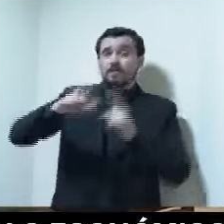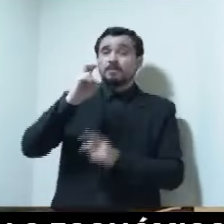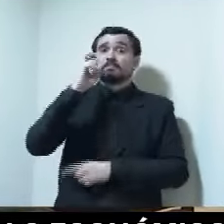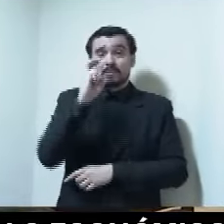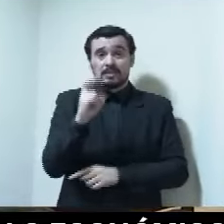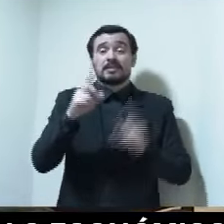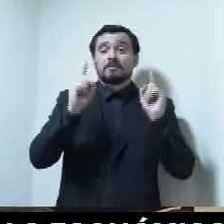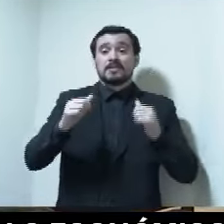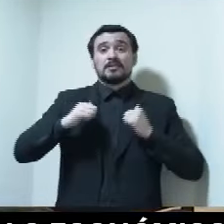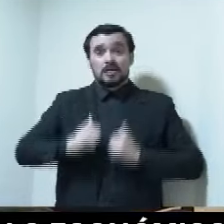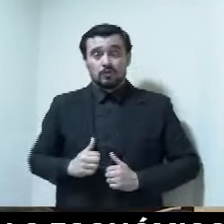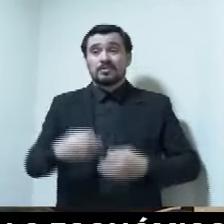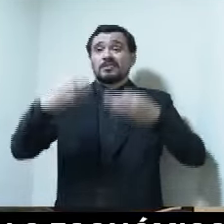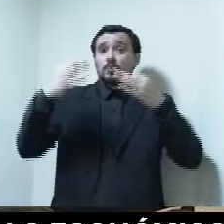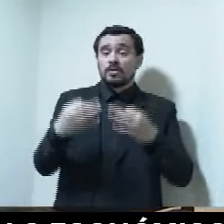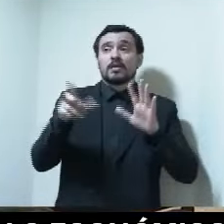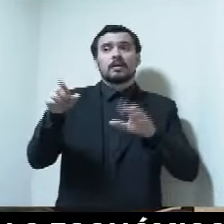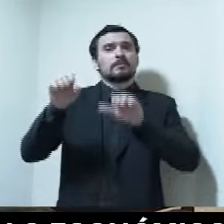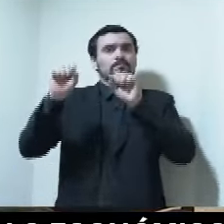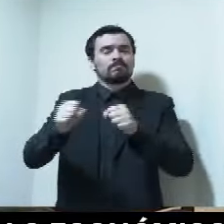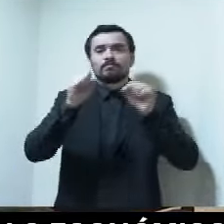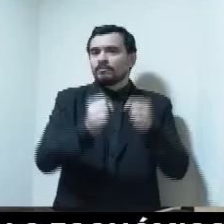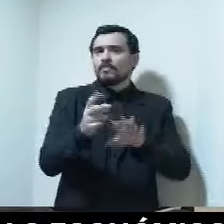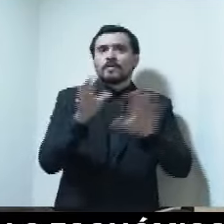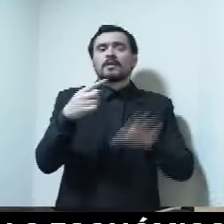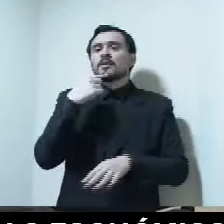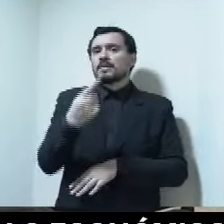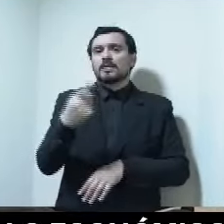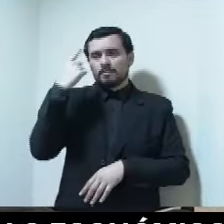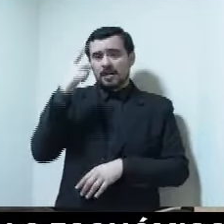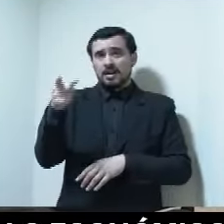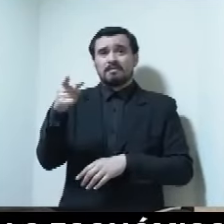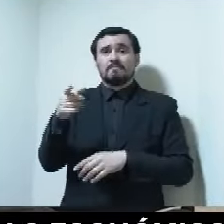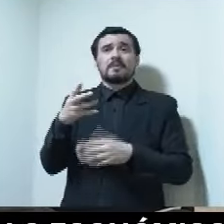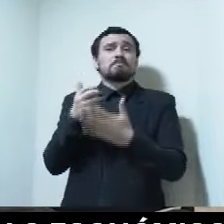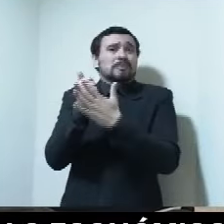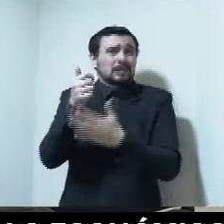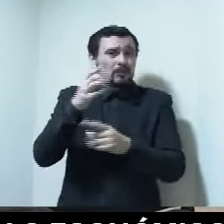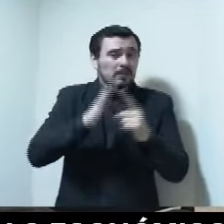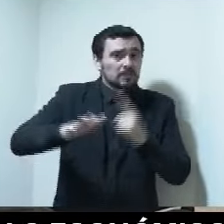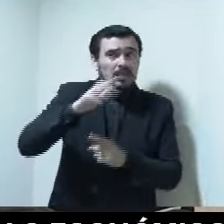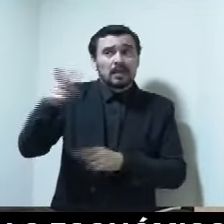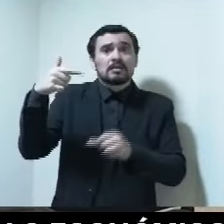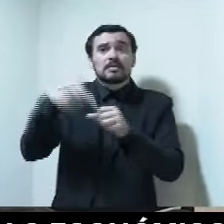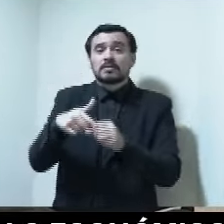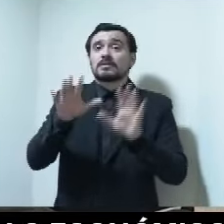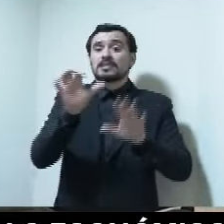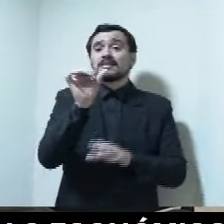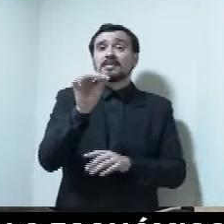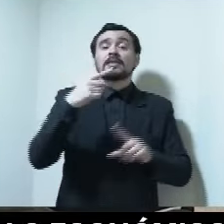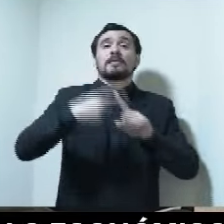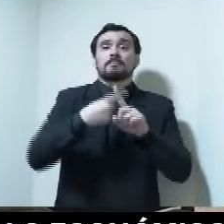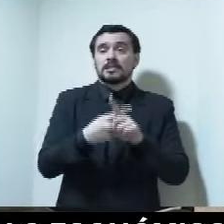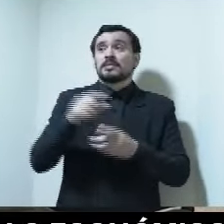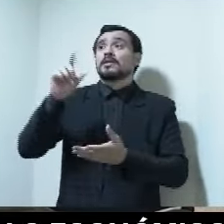para la salud y la seguridad, he suspendido la emisión de declaraciones de impacto ambiental para estaciones de servicio por 60 meses en